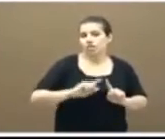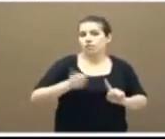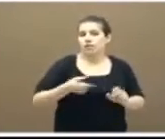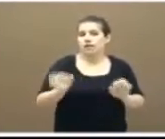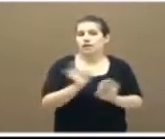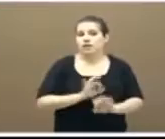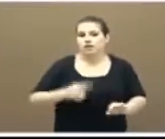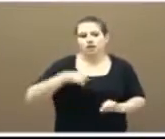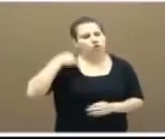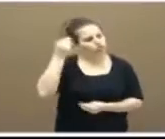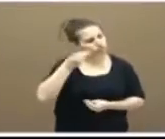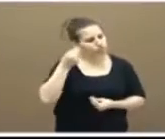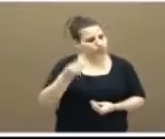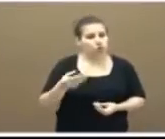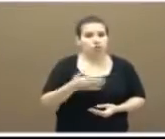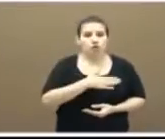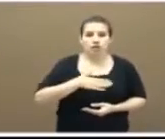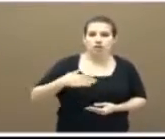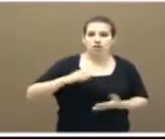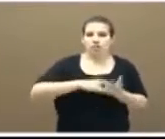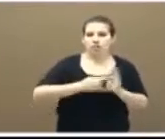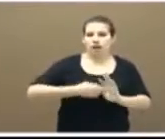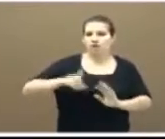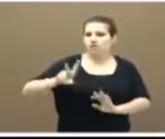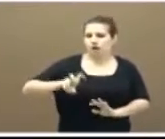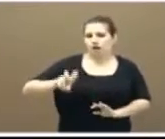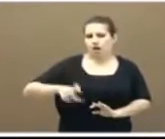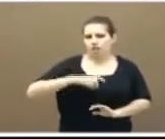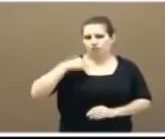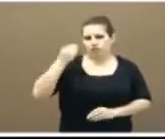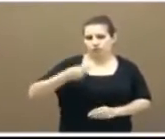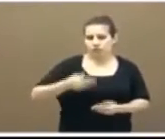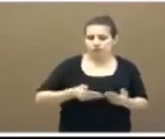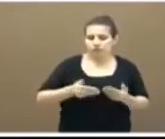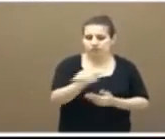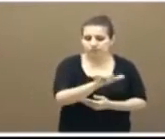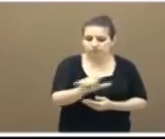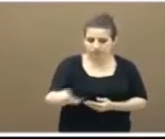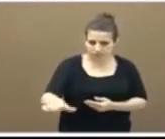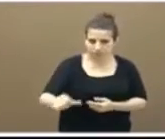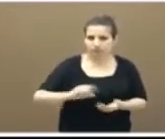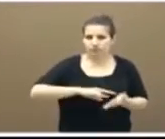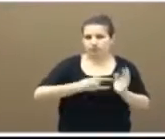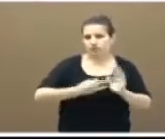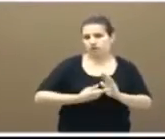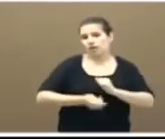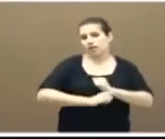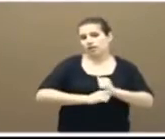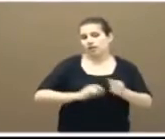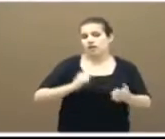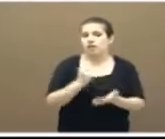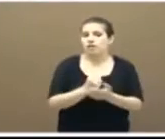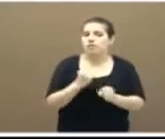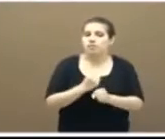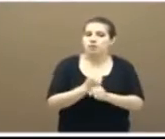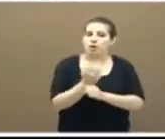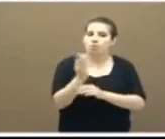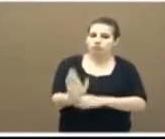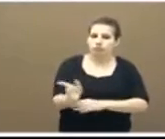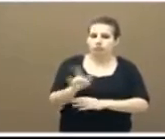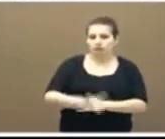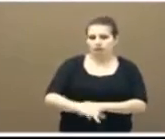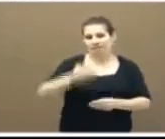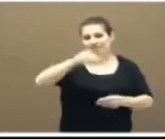convencido que lo será y además creo que se ha hecho un magnífico trabajo. La próxima semana presentaremos la estrategia de empleo de la que forma parte el plan de